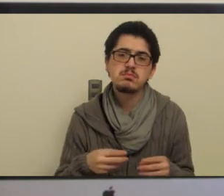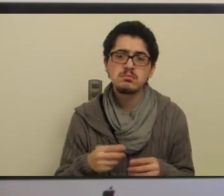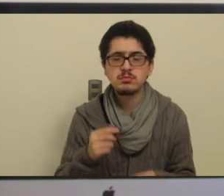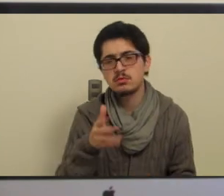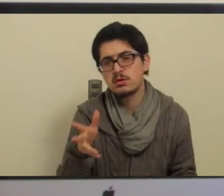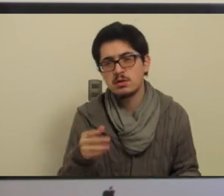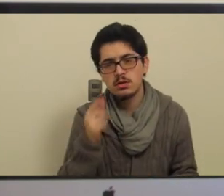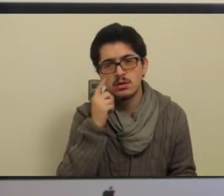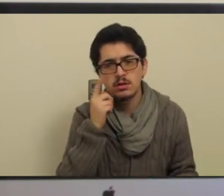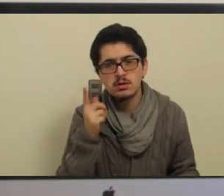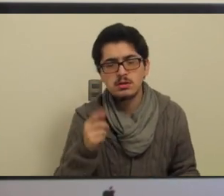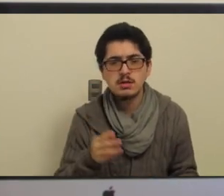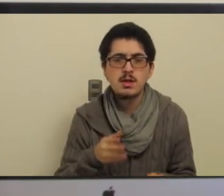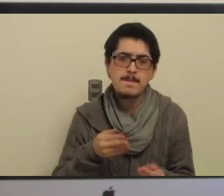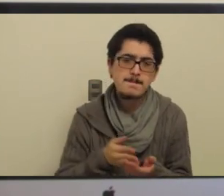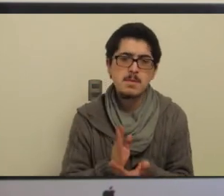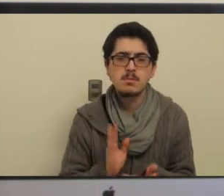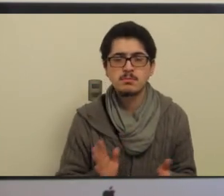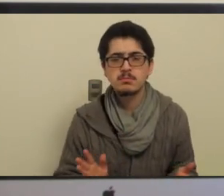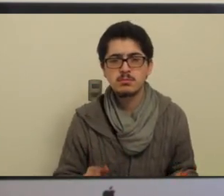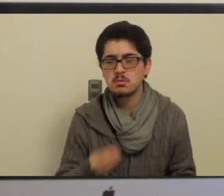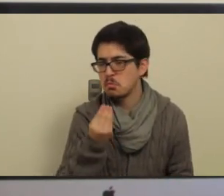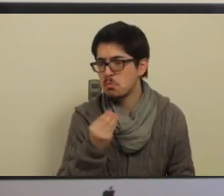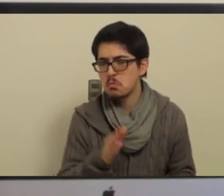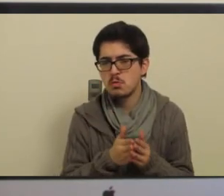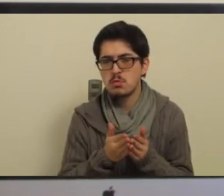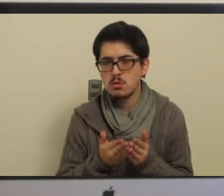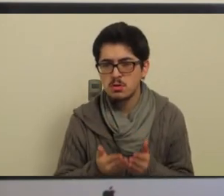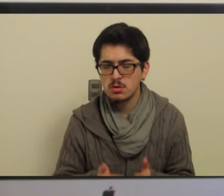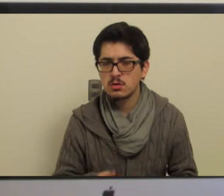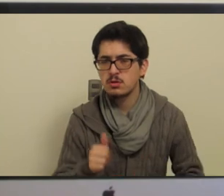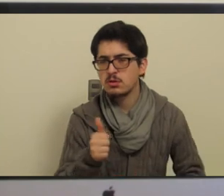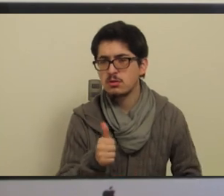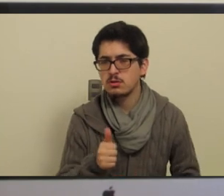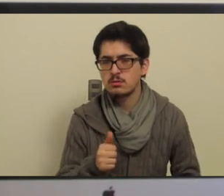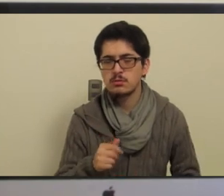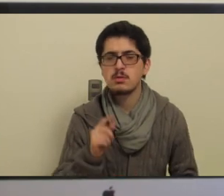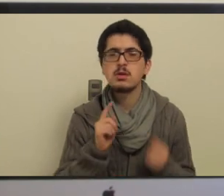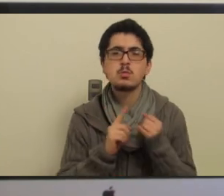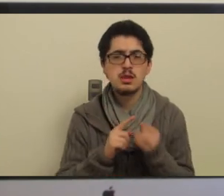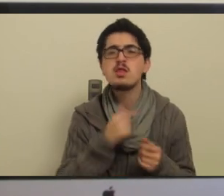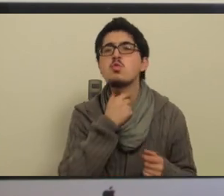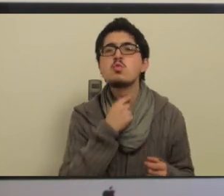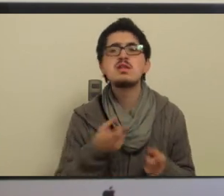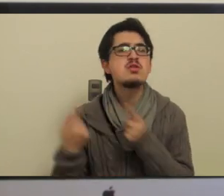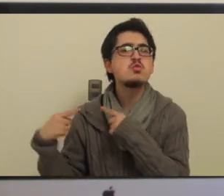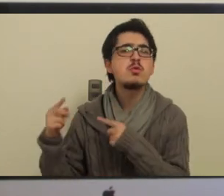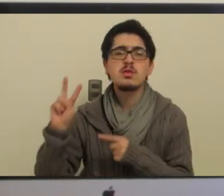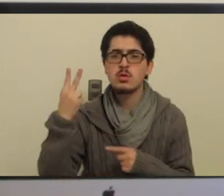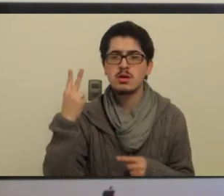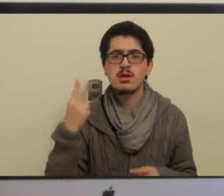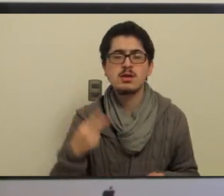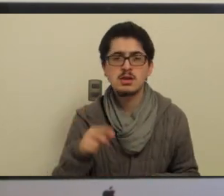preferido sin embargo haber sabido de Simón Opio desde la primera página. Es un libro totalmente recomendable. Primero para todas aquellas personas que les gusta la